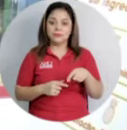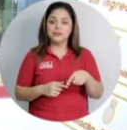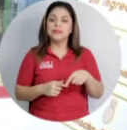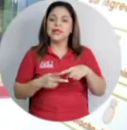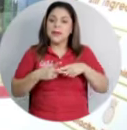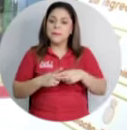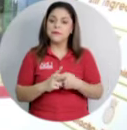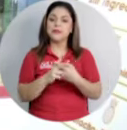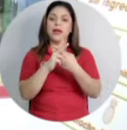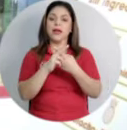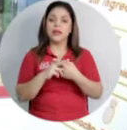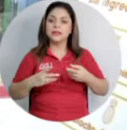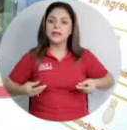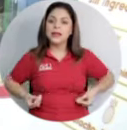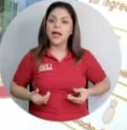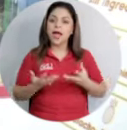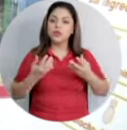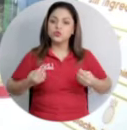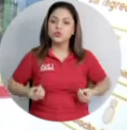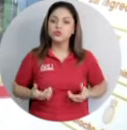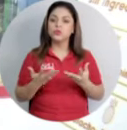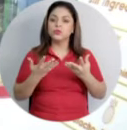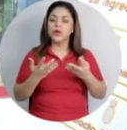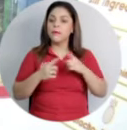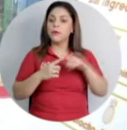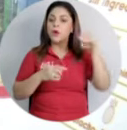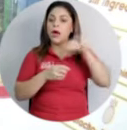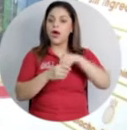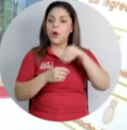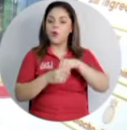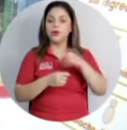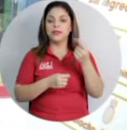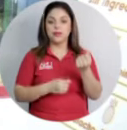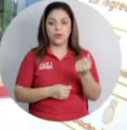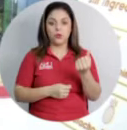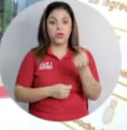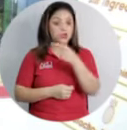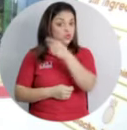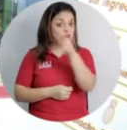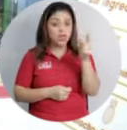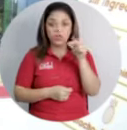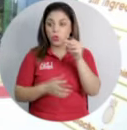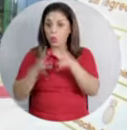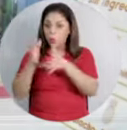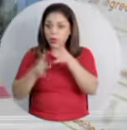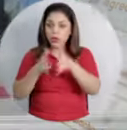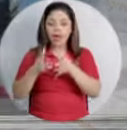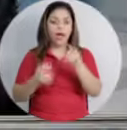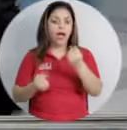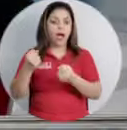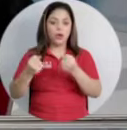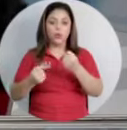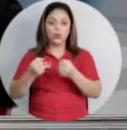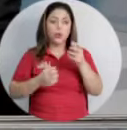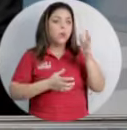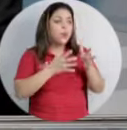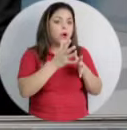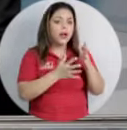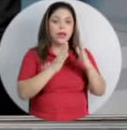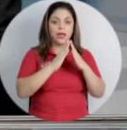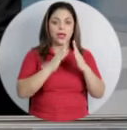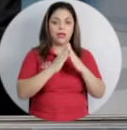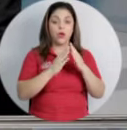de mantenimiento que nos ahorren dinero. Si yo no le doy mantenimiento al automóvil, si yo no le doy mantenimiento al carro, si yo no me doy mantenimiento a